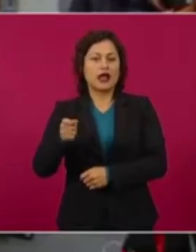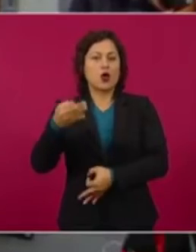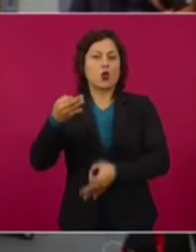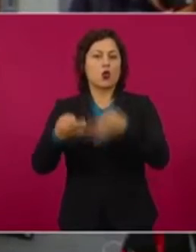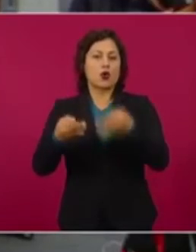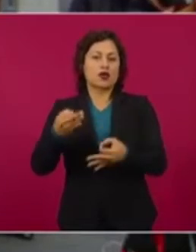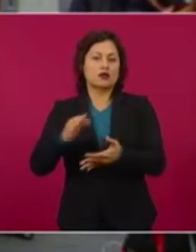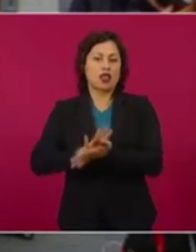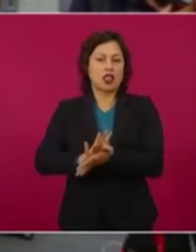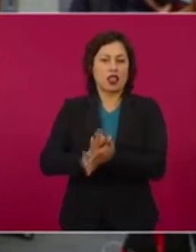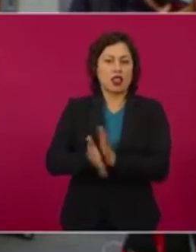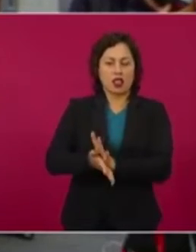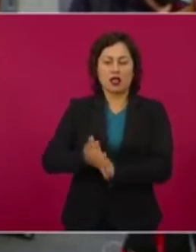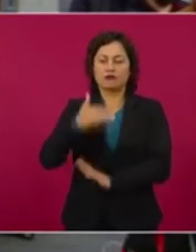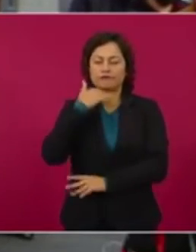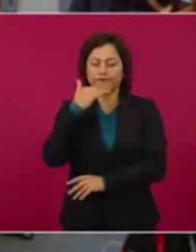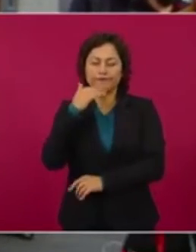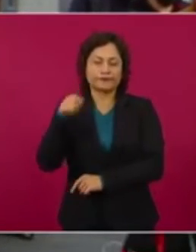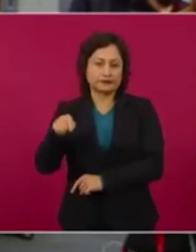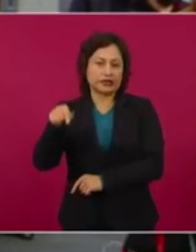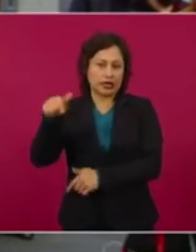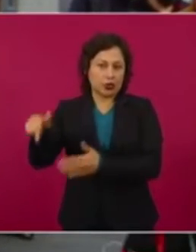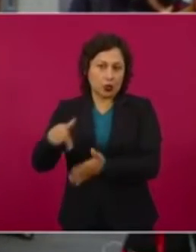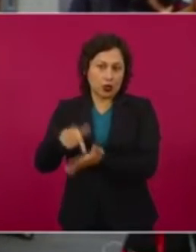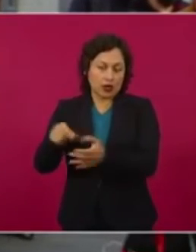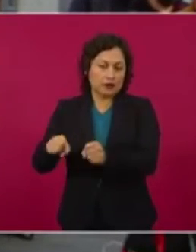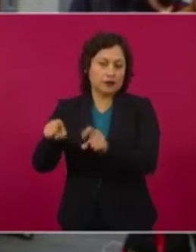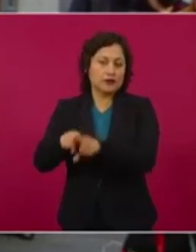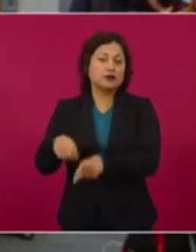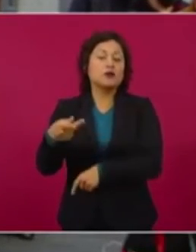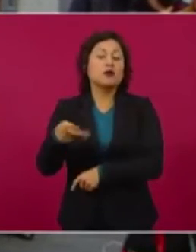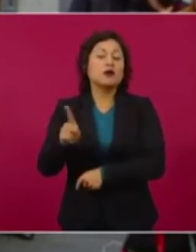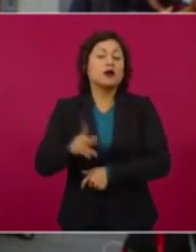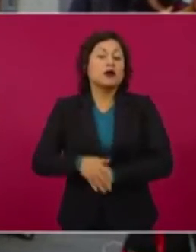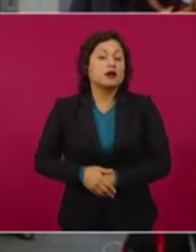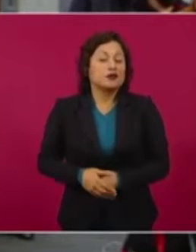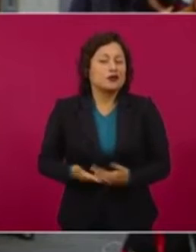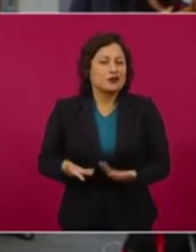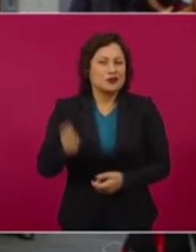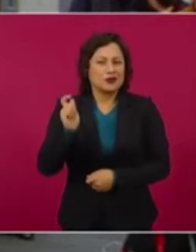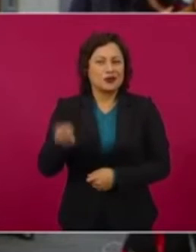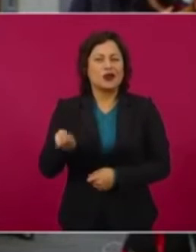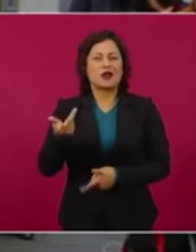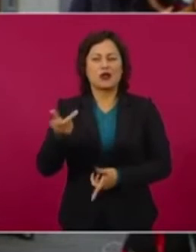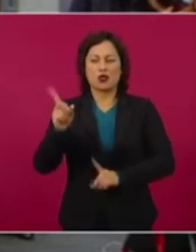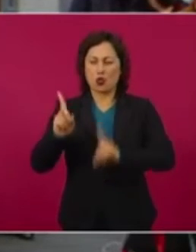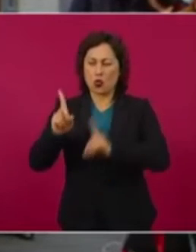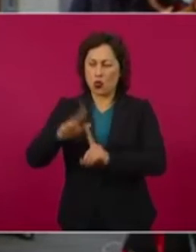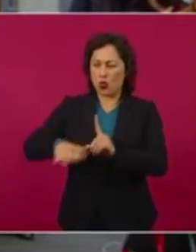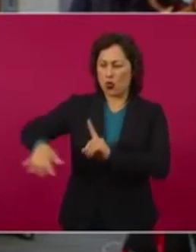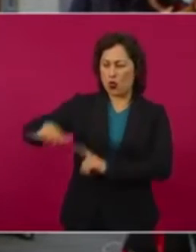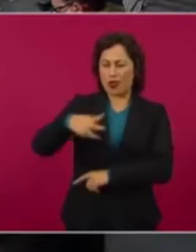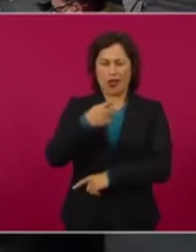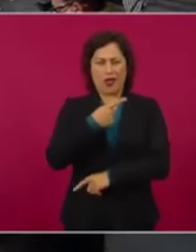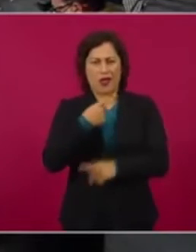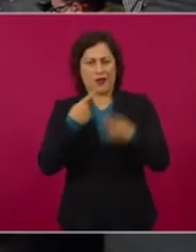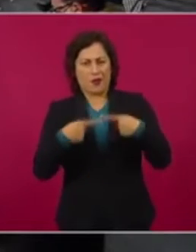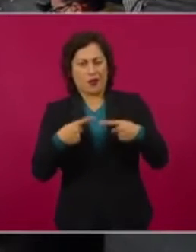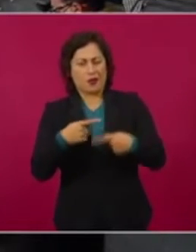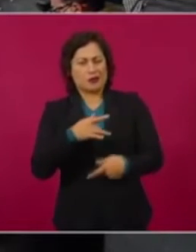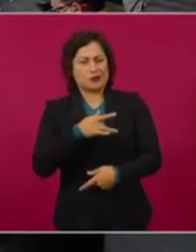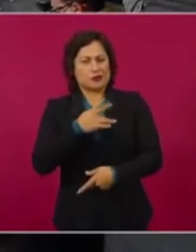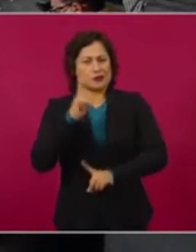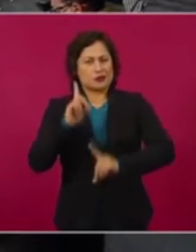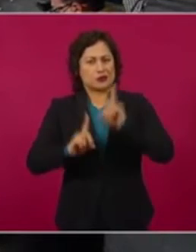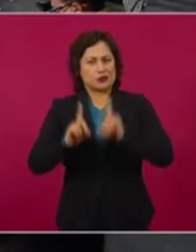ese lugar, y la gente ahí vive con incertidumbre, señor presidente. Sería